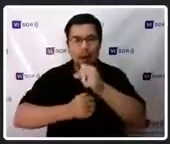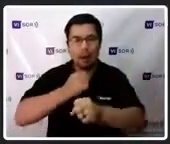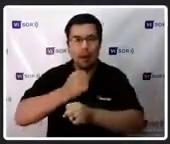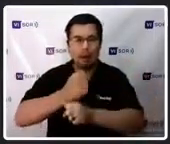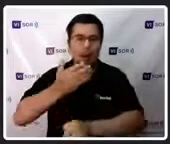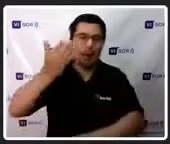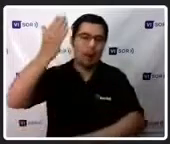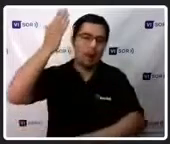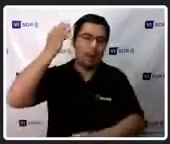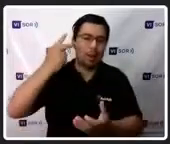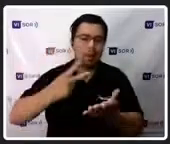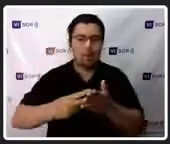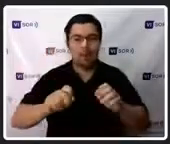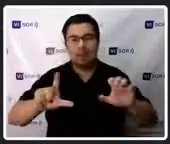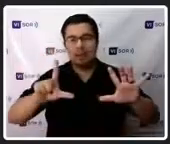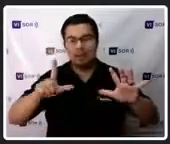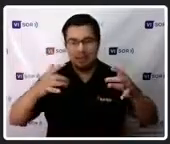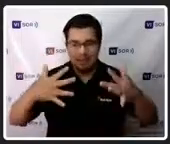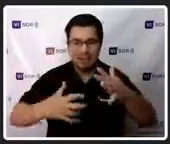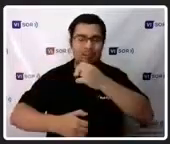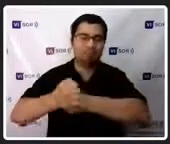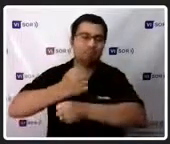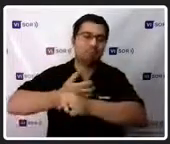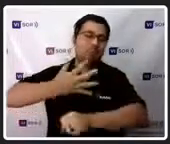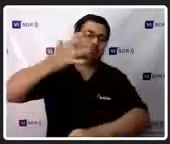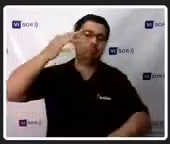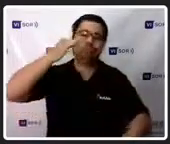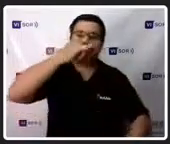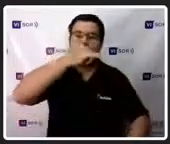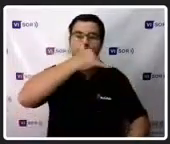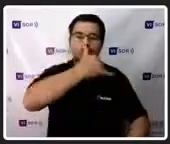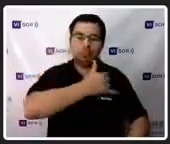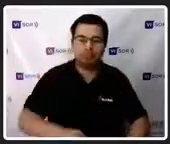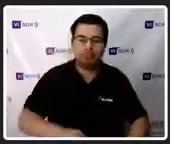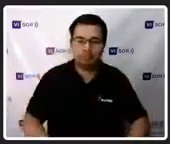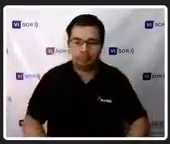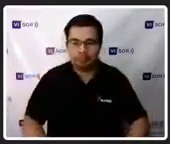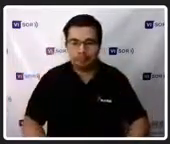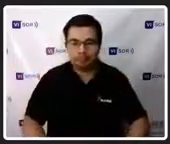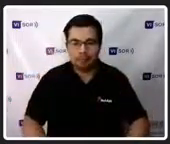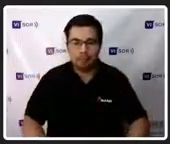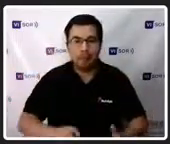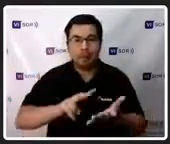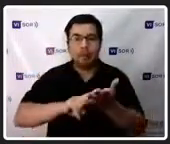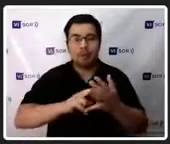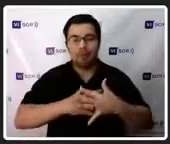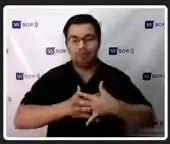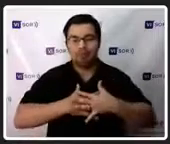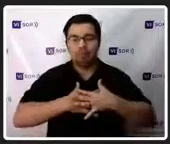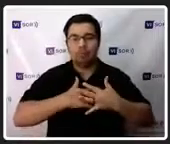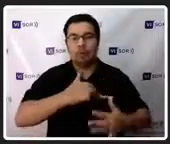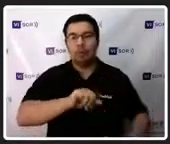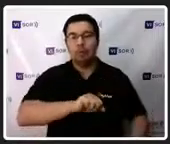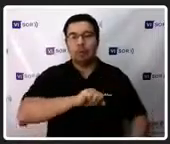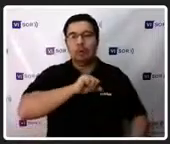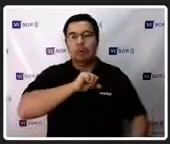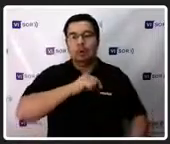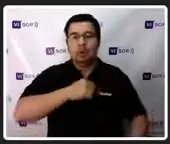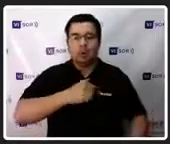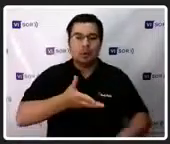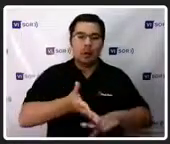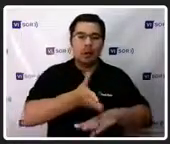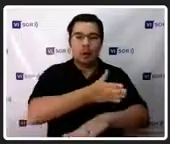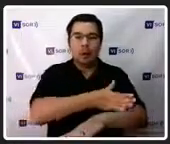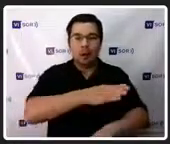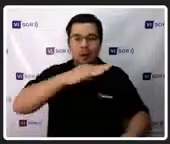ya. Y la verdad es que gratamente titulado porque tuve buena experiencia, conocí buenos